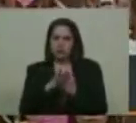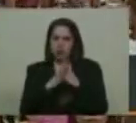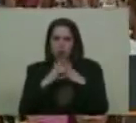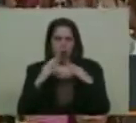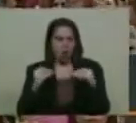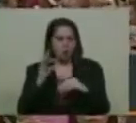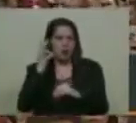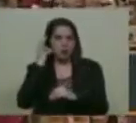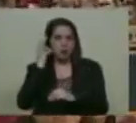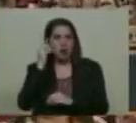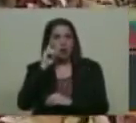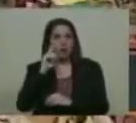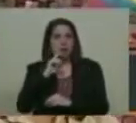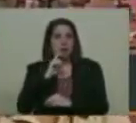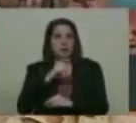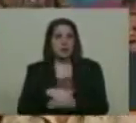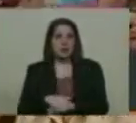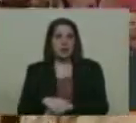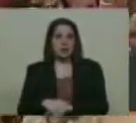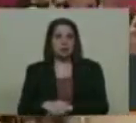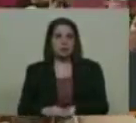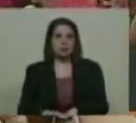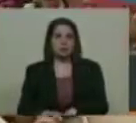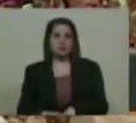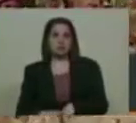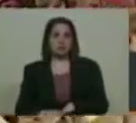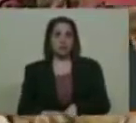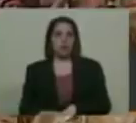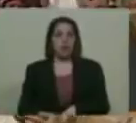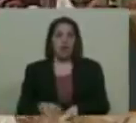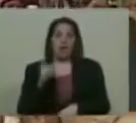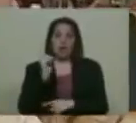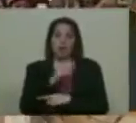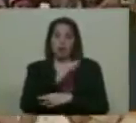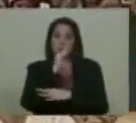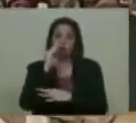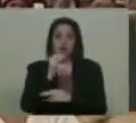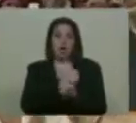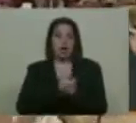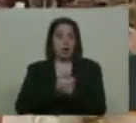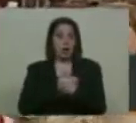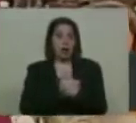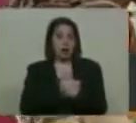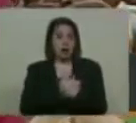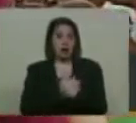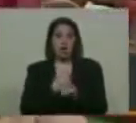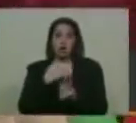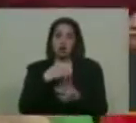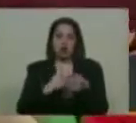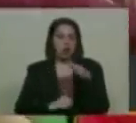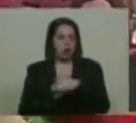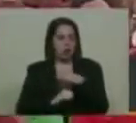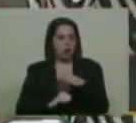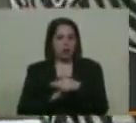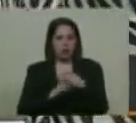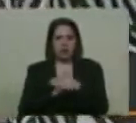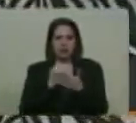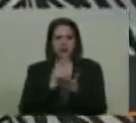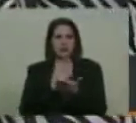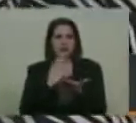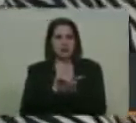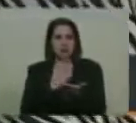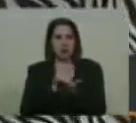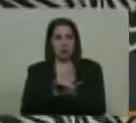mujer embarazada. Es la mujer que debemos proteger y amar. Cuenten conmigo, muchacha embarazada.